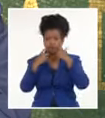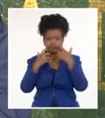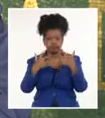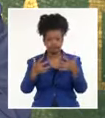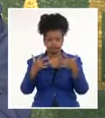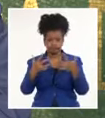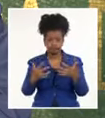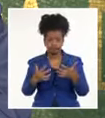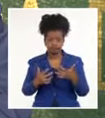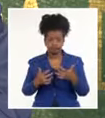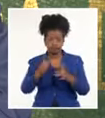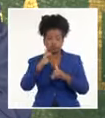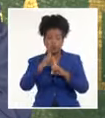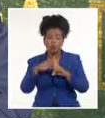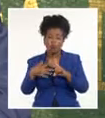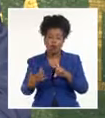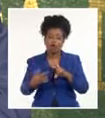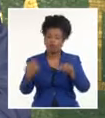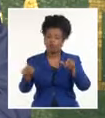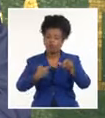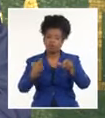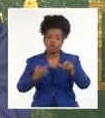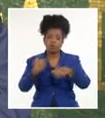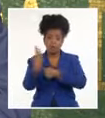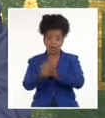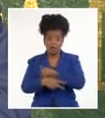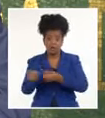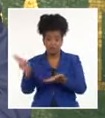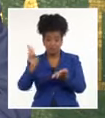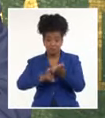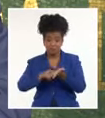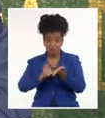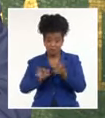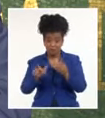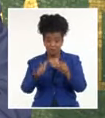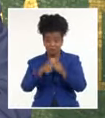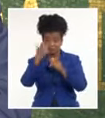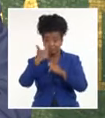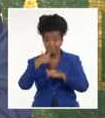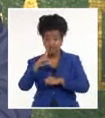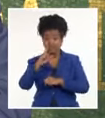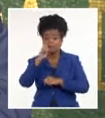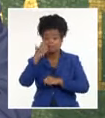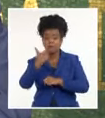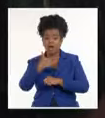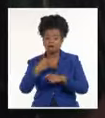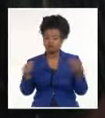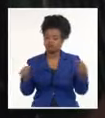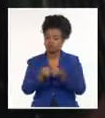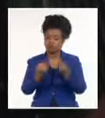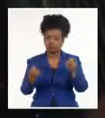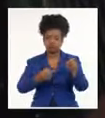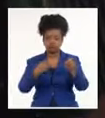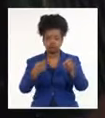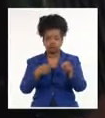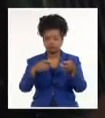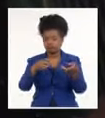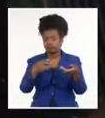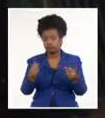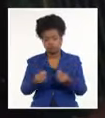para encarar de manera conjunta entre los países miembros los desafíos a los que hacía referencia. Nuestra